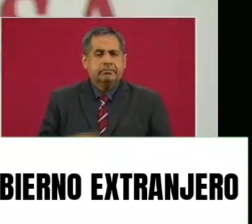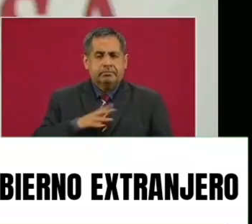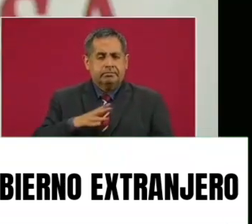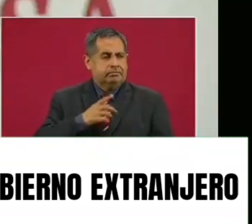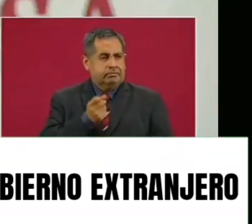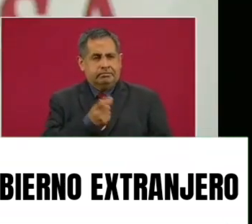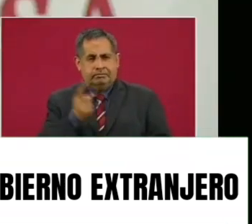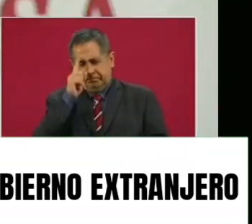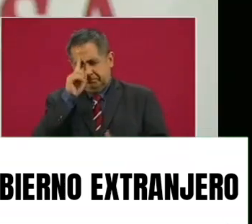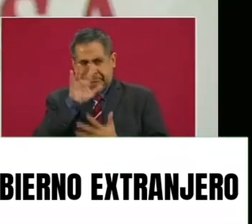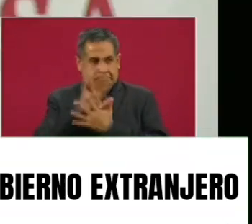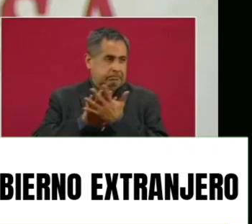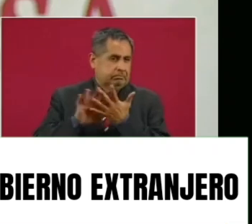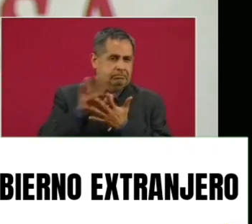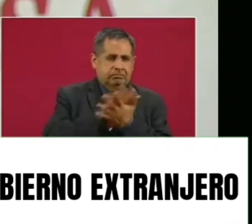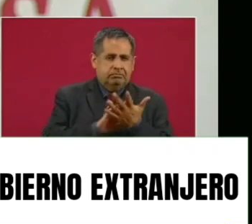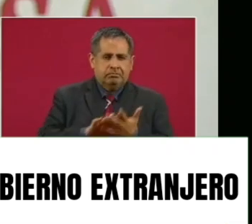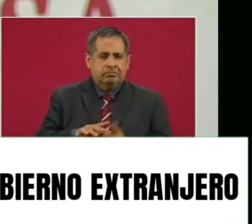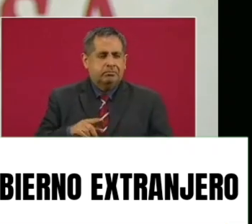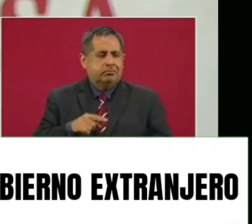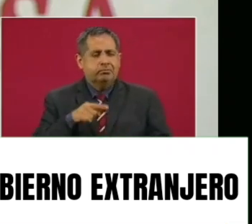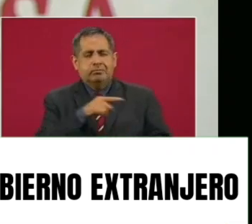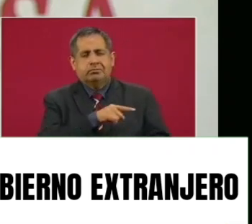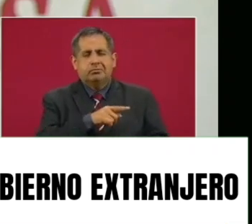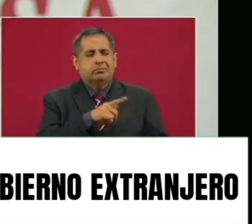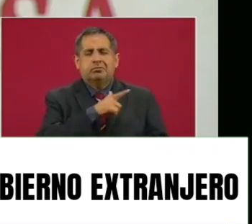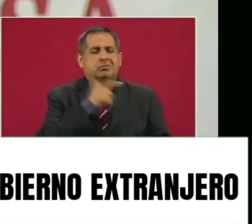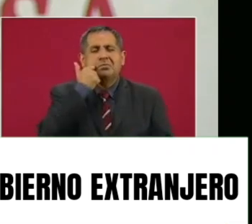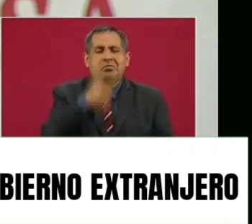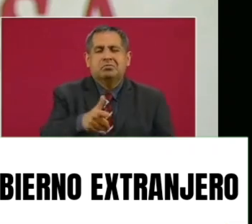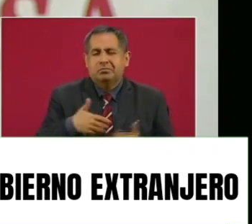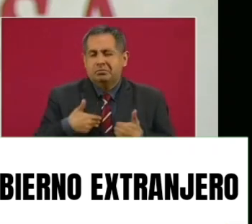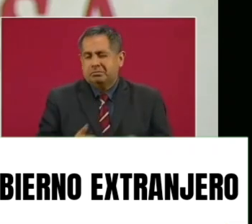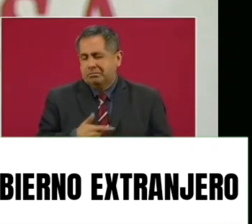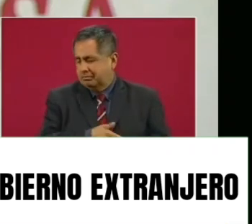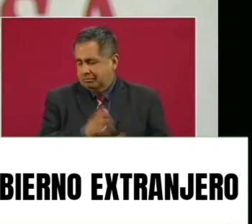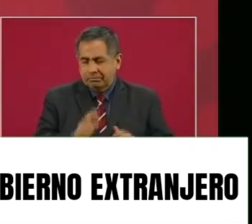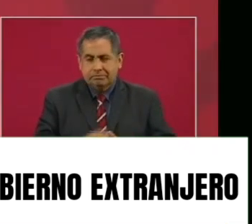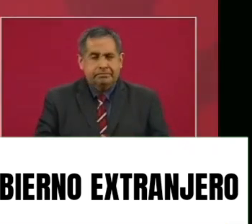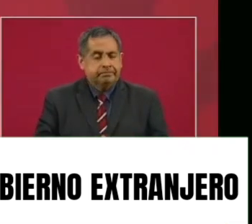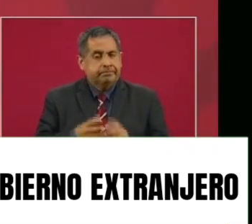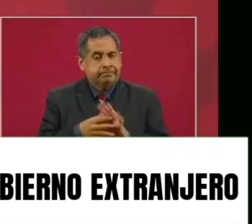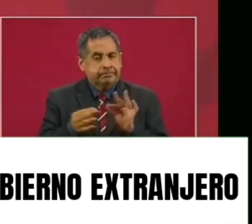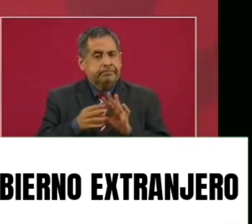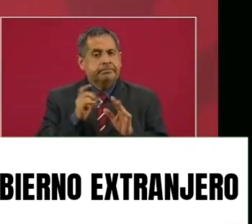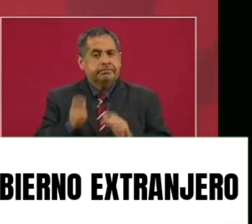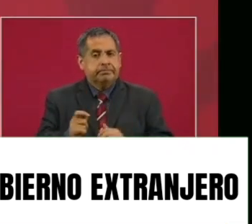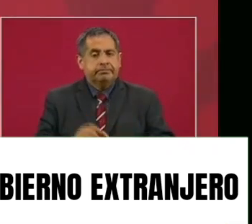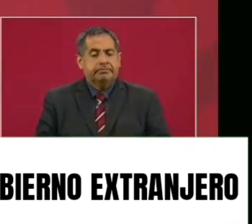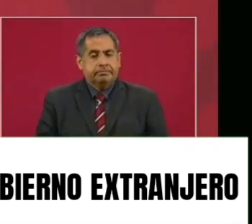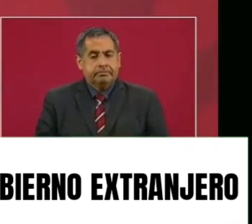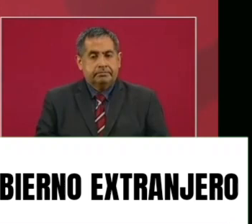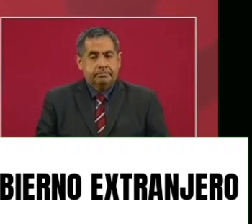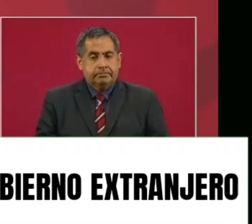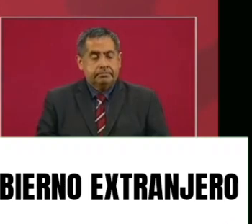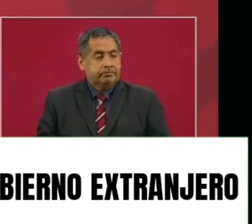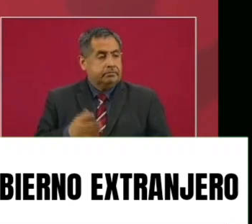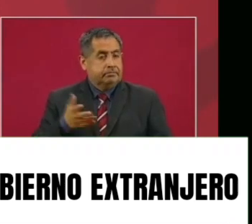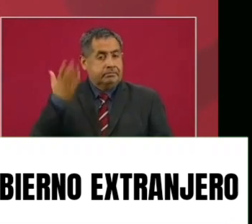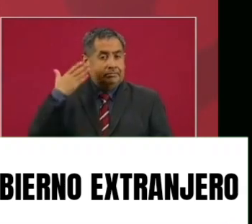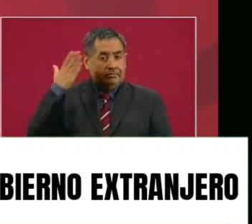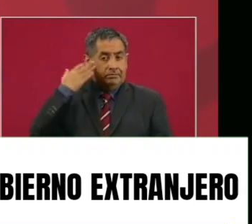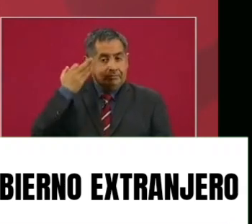confusión, o no se quieren entender las cosas, porque durante el periodo